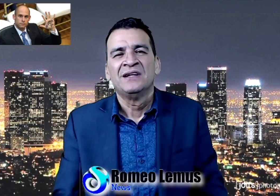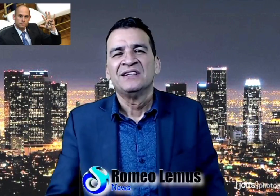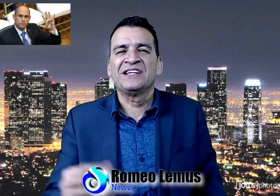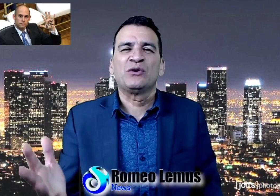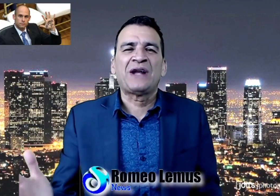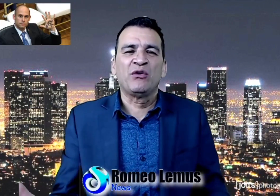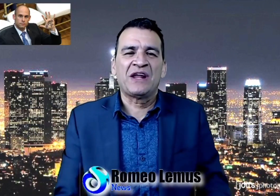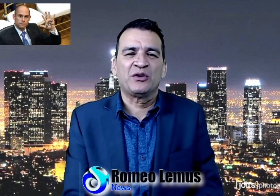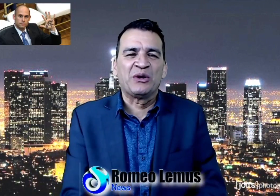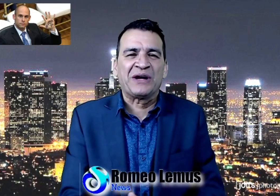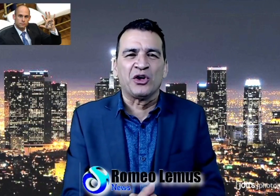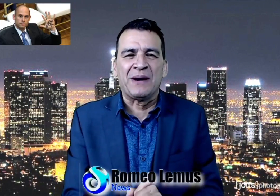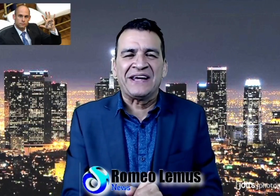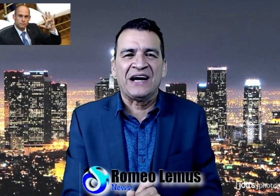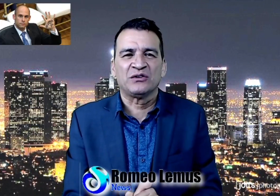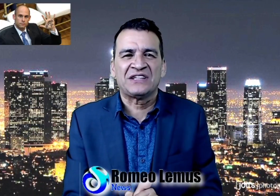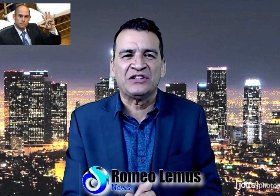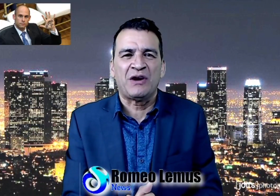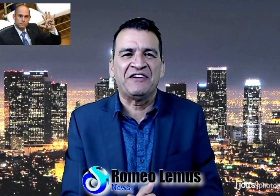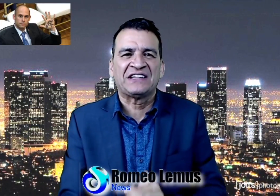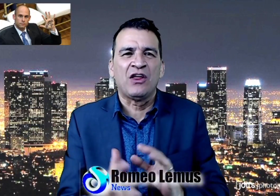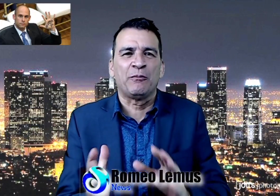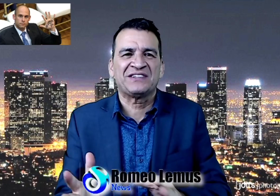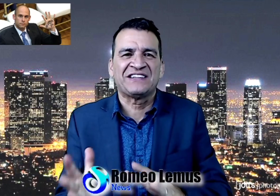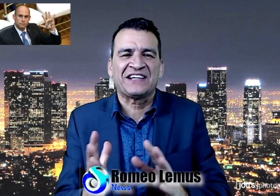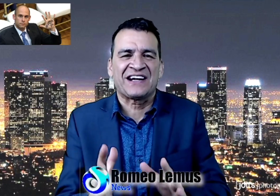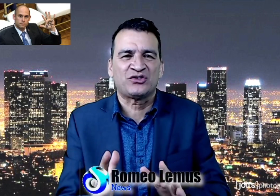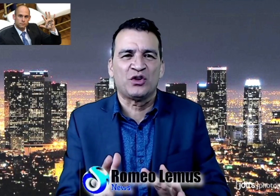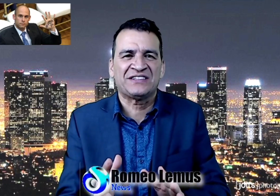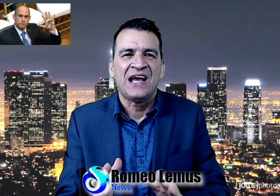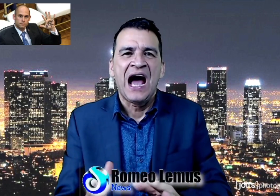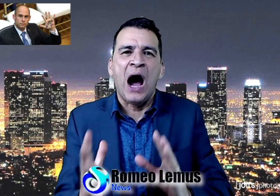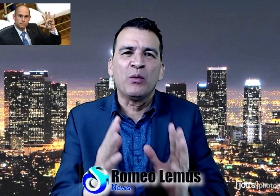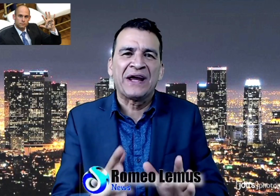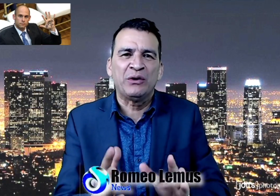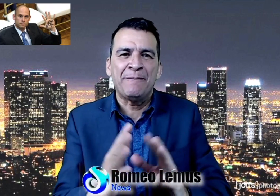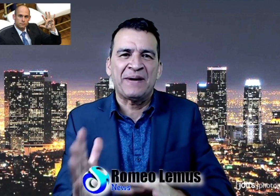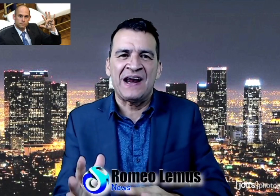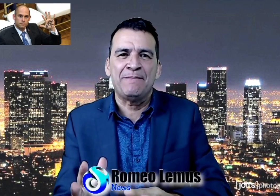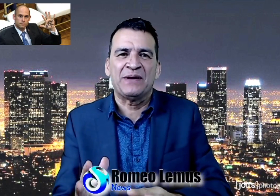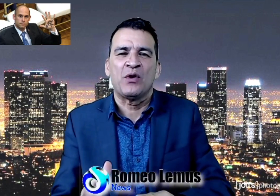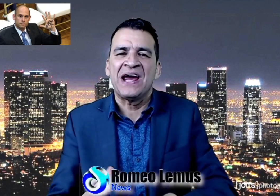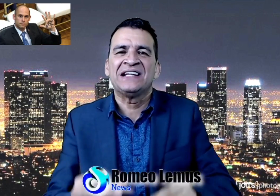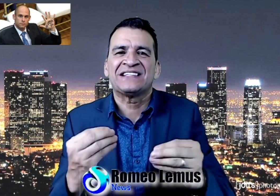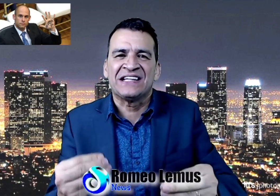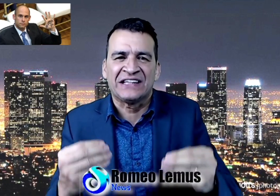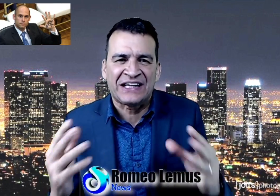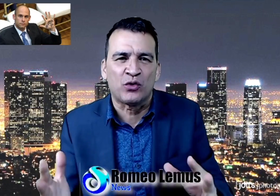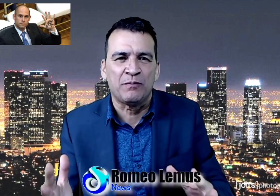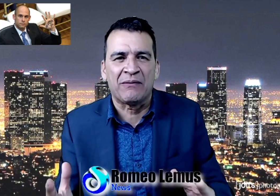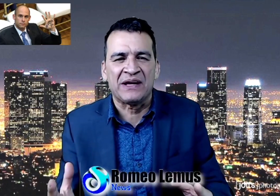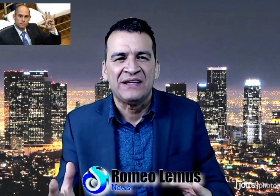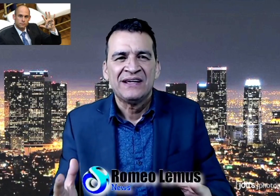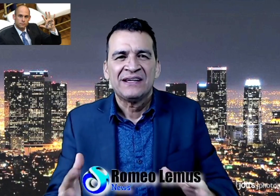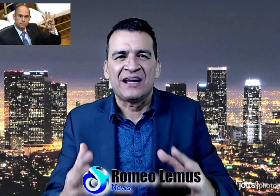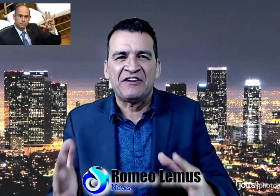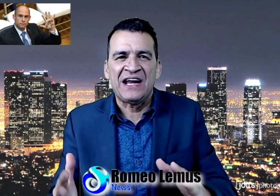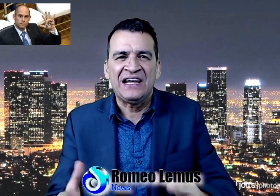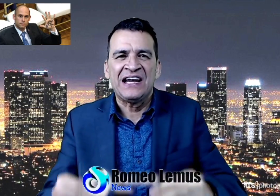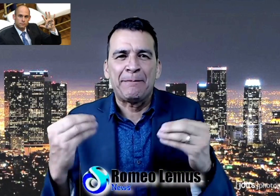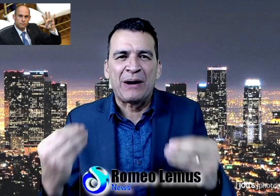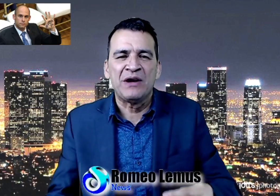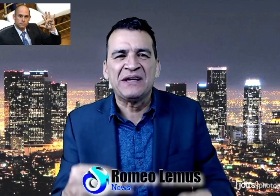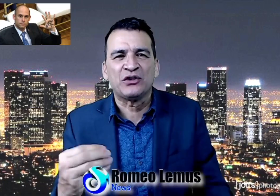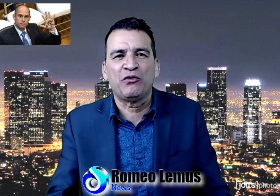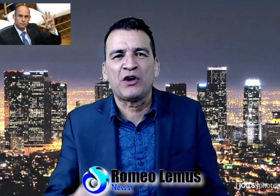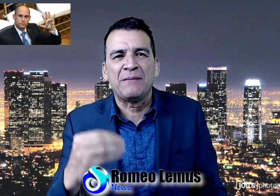Ya ve, sin ninguna duda, yo creo que Norman Quijano se sintió afectado por esas declaraciones, aunque no eran para él, pero él se siente tan culpable que al final